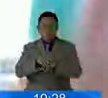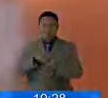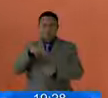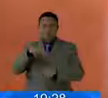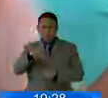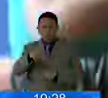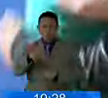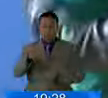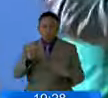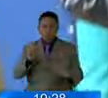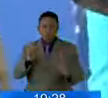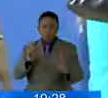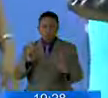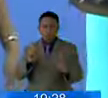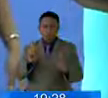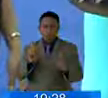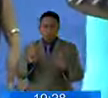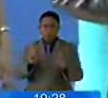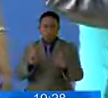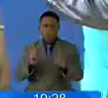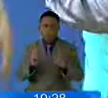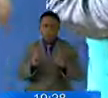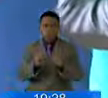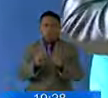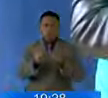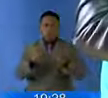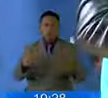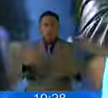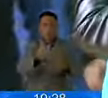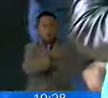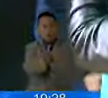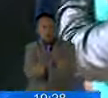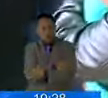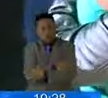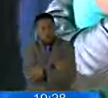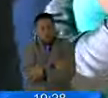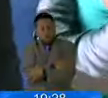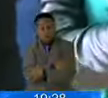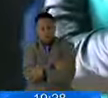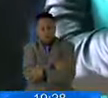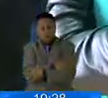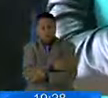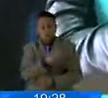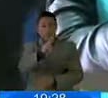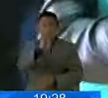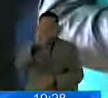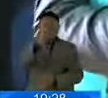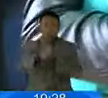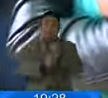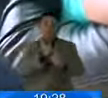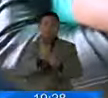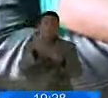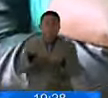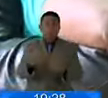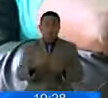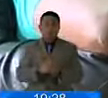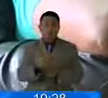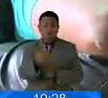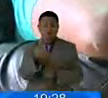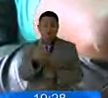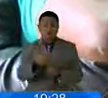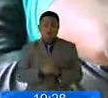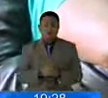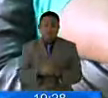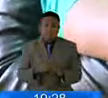de la oficina, donde madre e hijo se dieron ese abrazo infinito, ese abrazo que tuvo que esperar 27 años, donde los dos poco